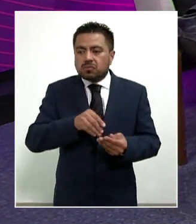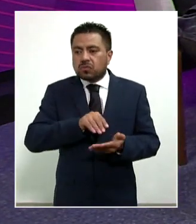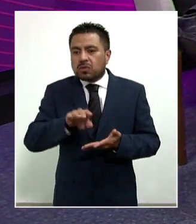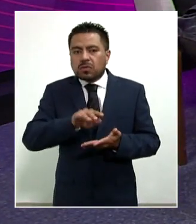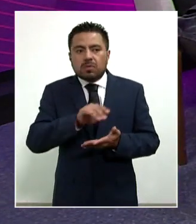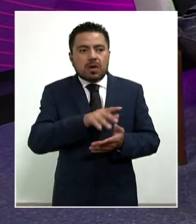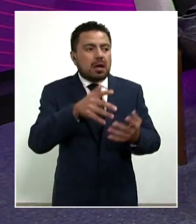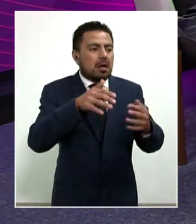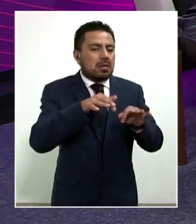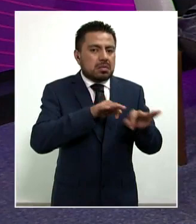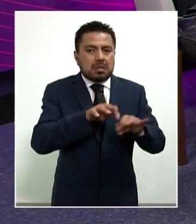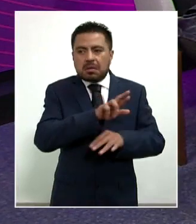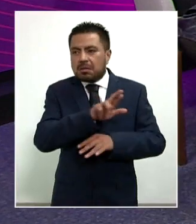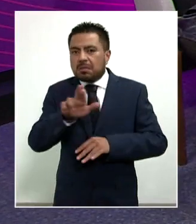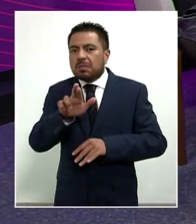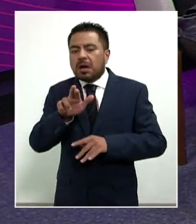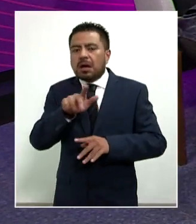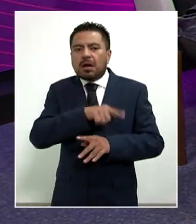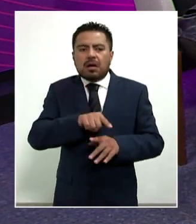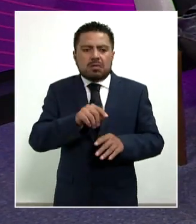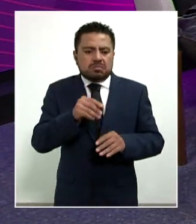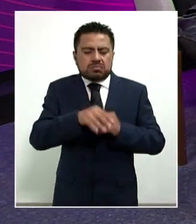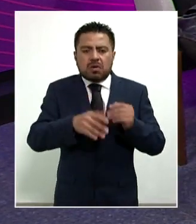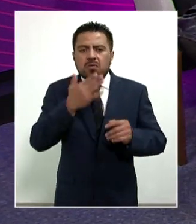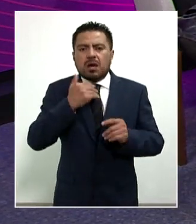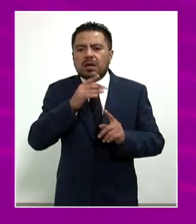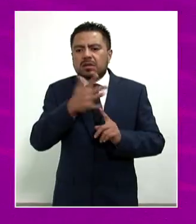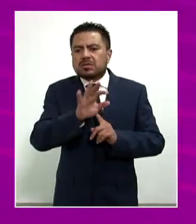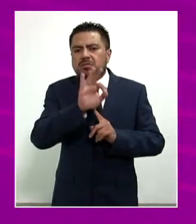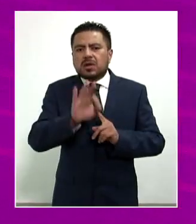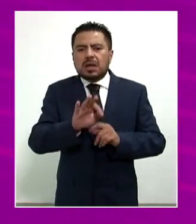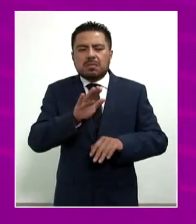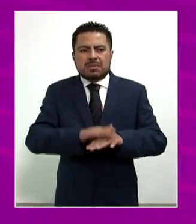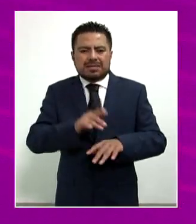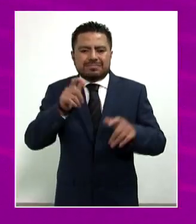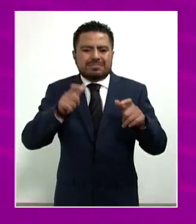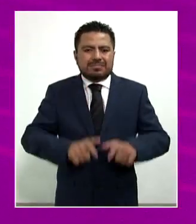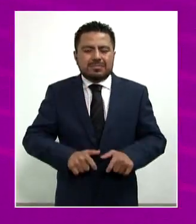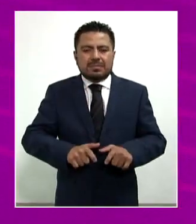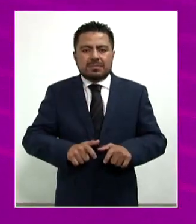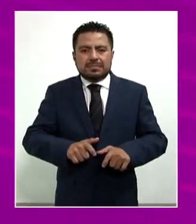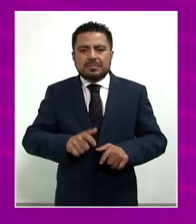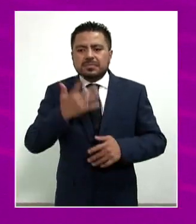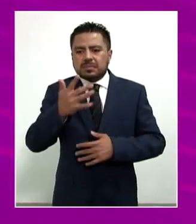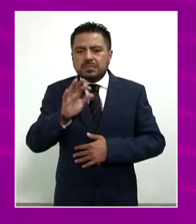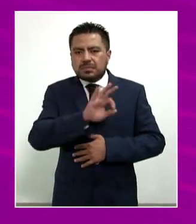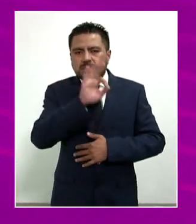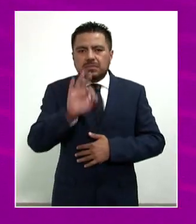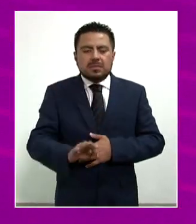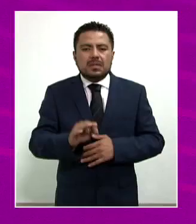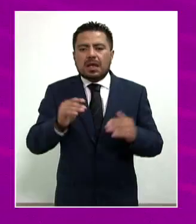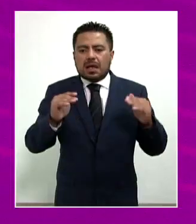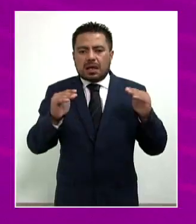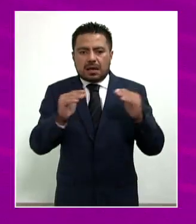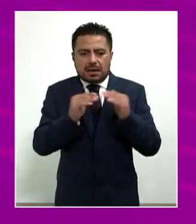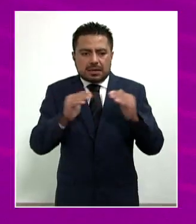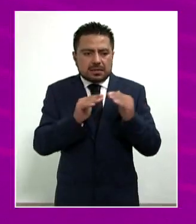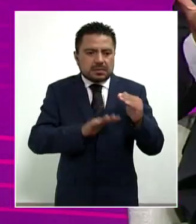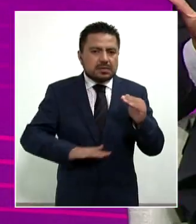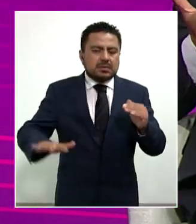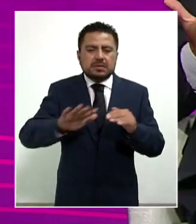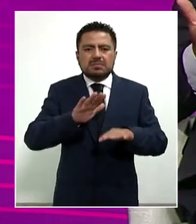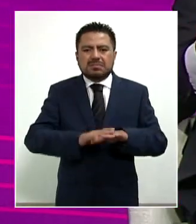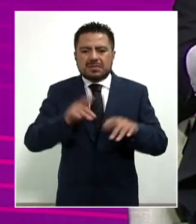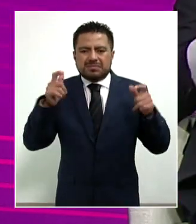poseen este nivel de activos físicos como el 10% más rico. El 5% de los hogares